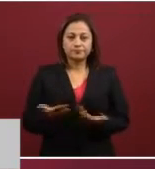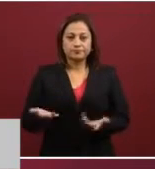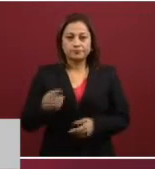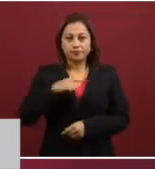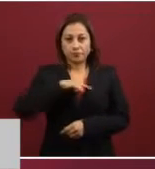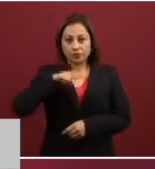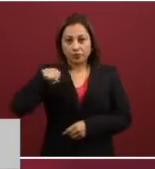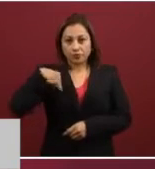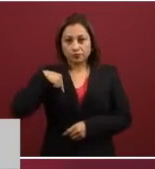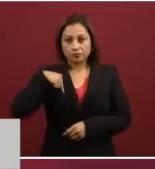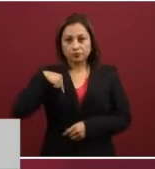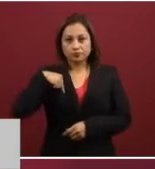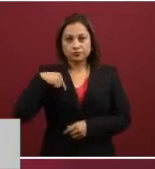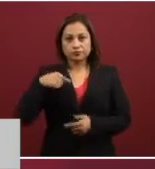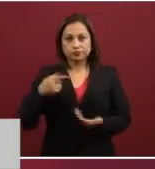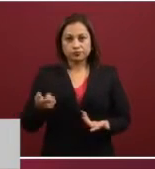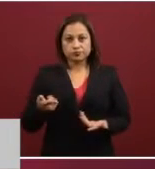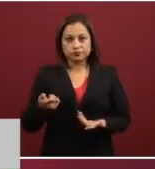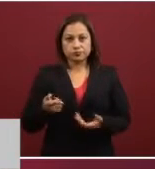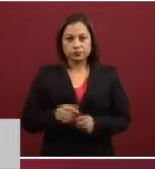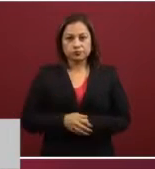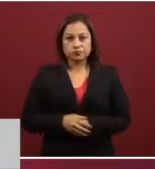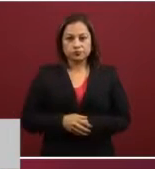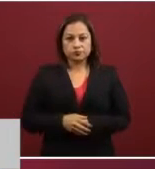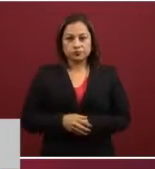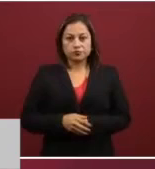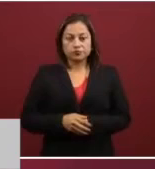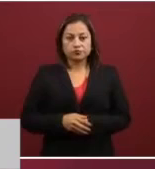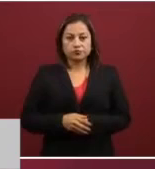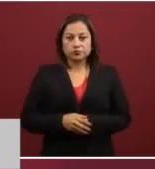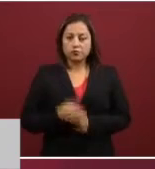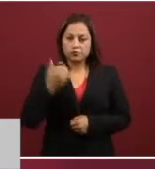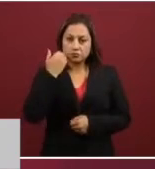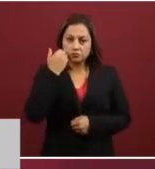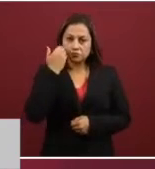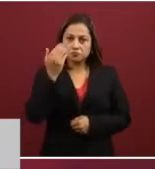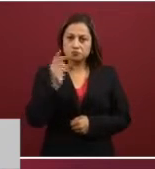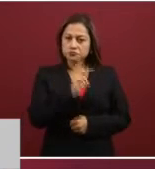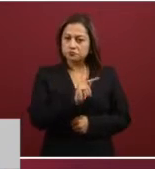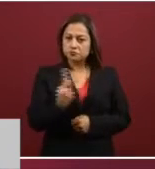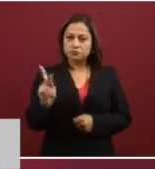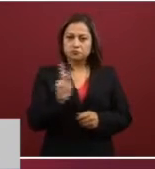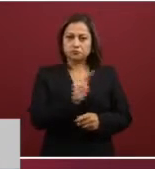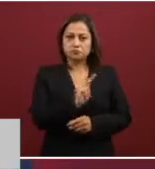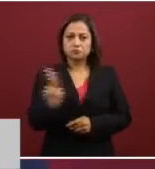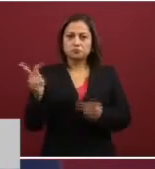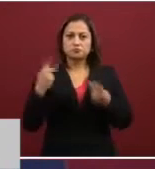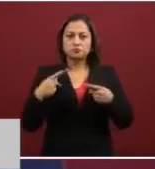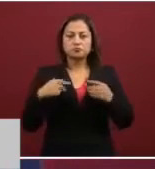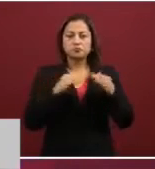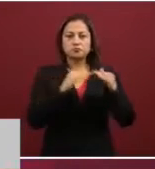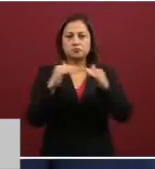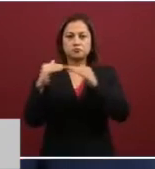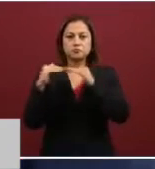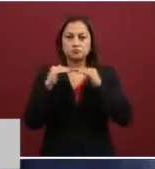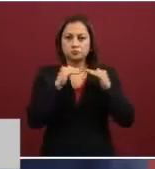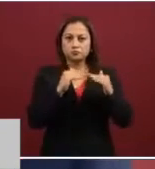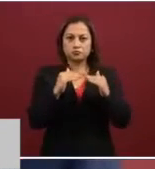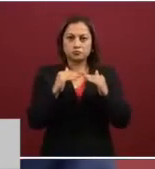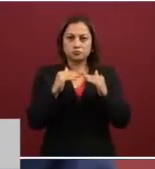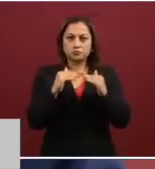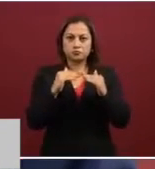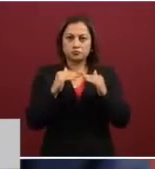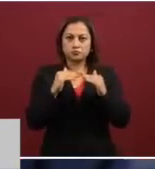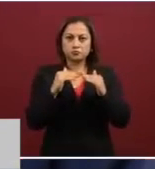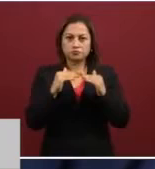se anuncian las acciones del gobierno en contra de la homofobia, de la discriminación y de los crímenes de odio. Esto en el marco del Día Internacional contra